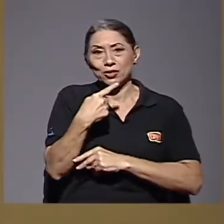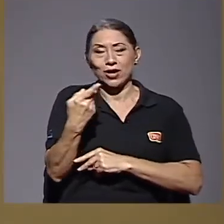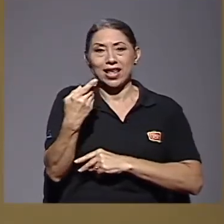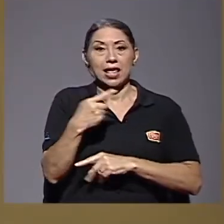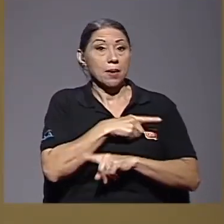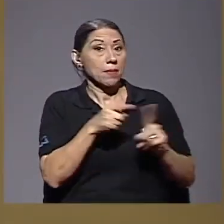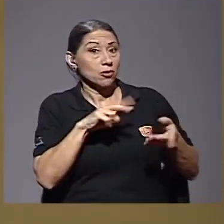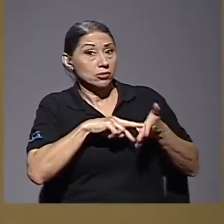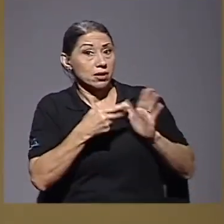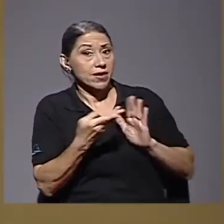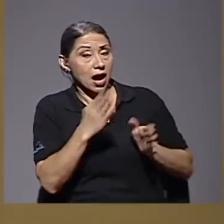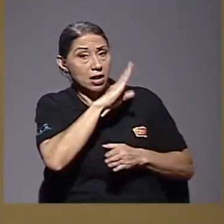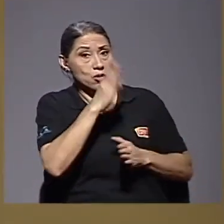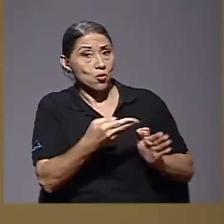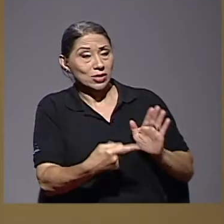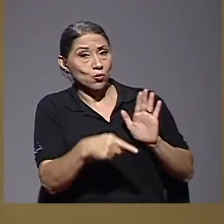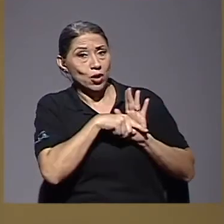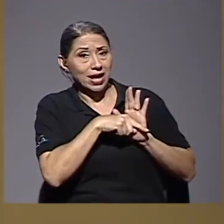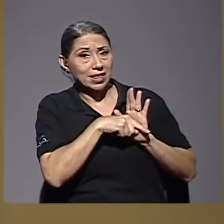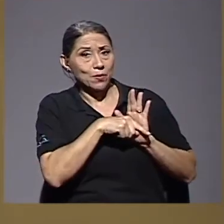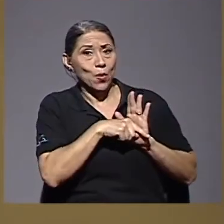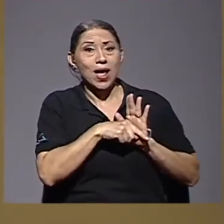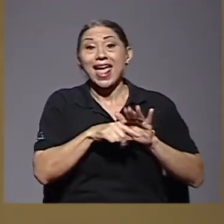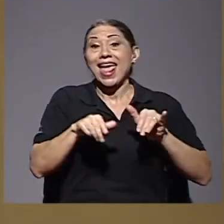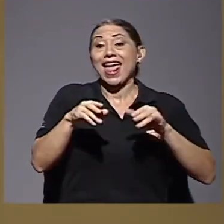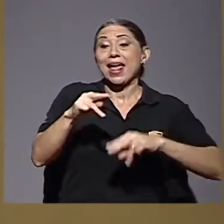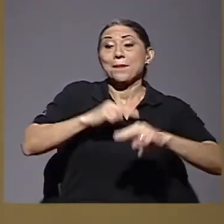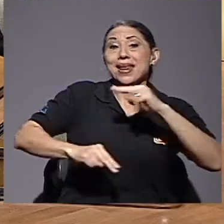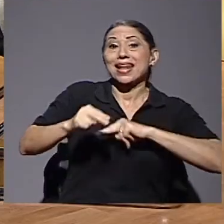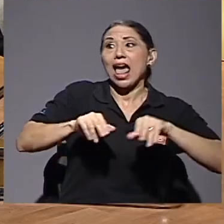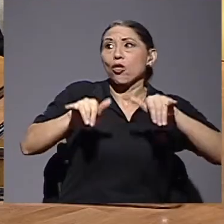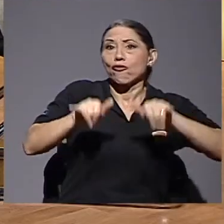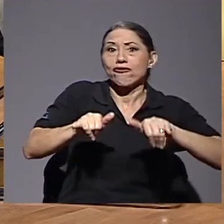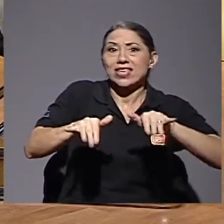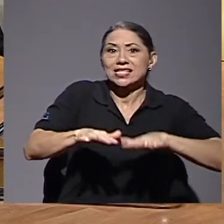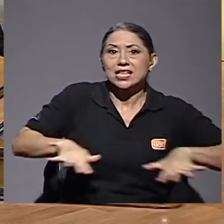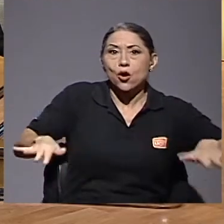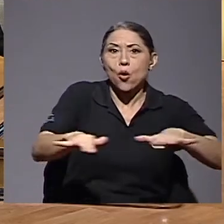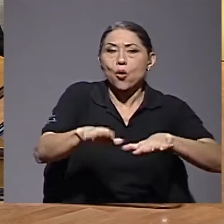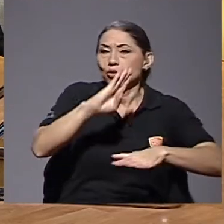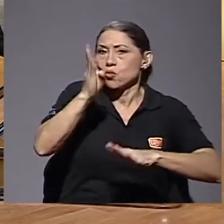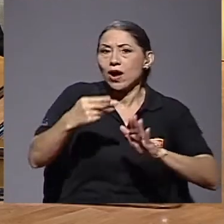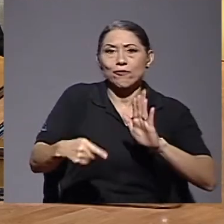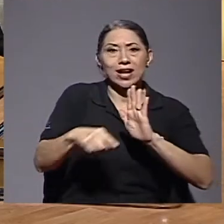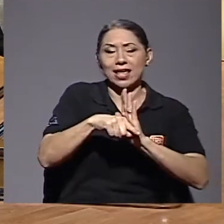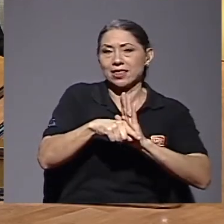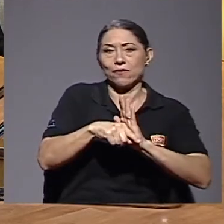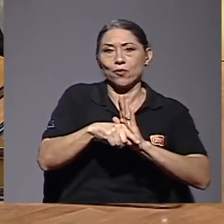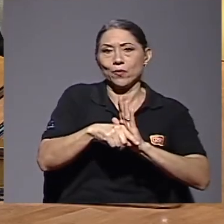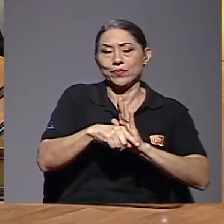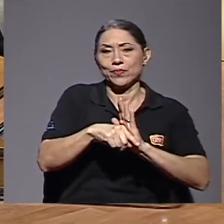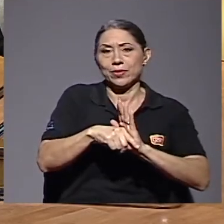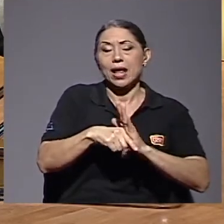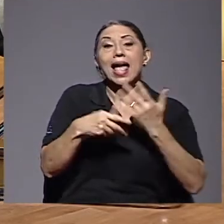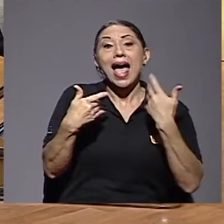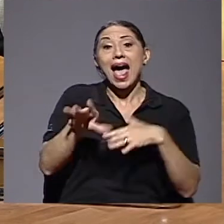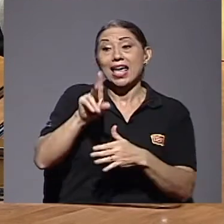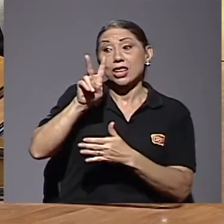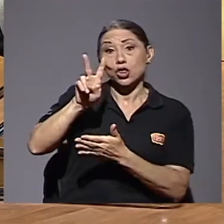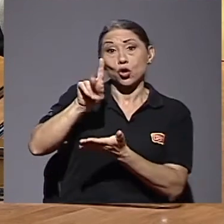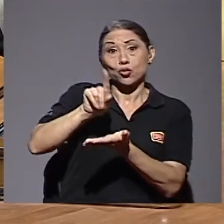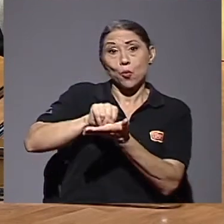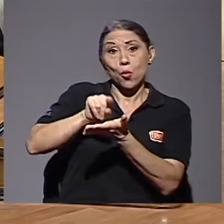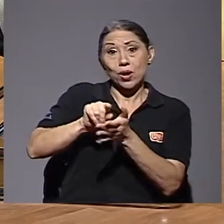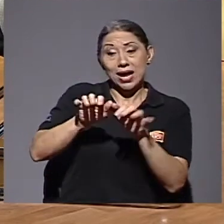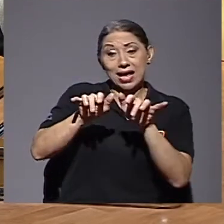estuvo negativo. En mercado físico nunca fue negativo. De hecho, hay dos publicaciones que son